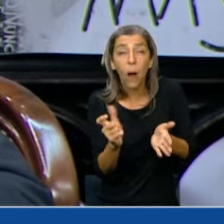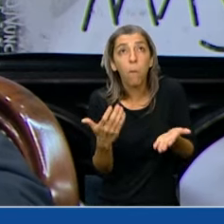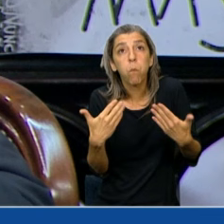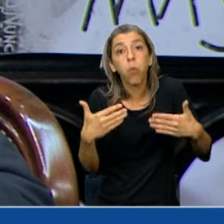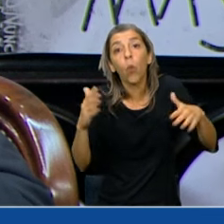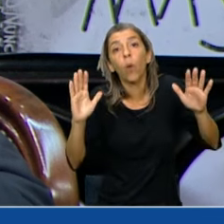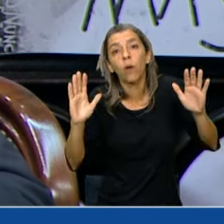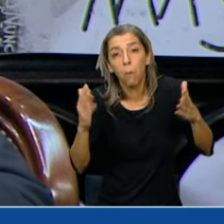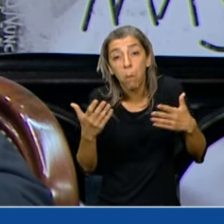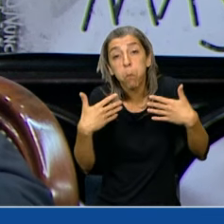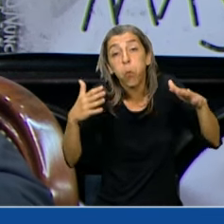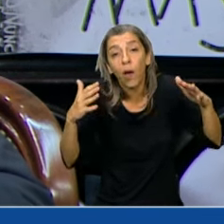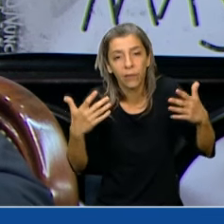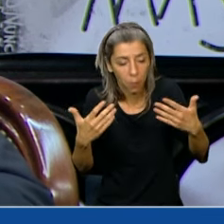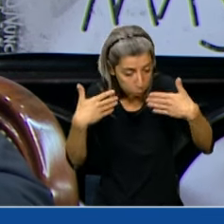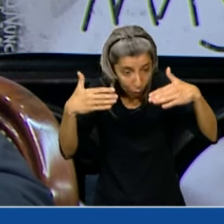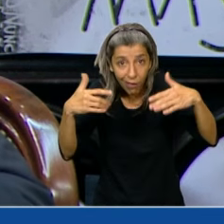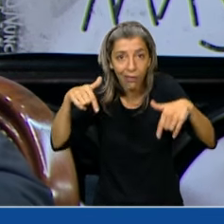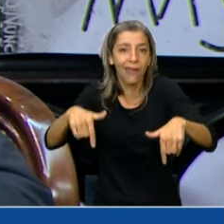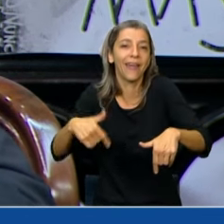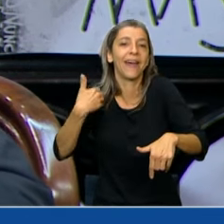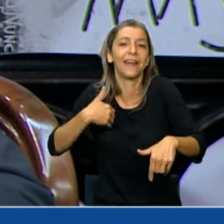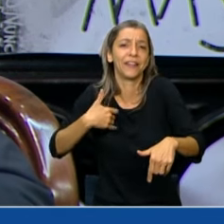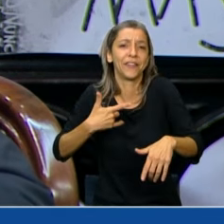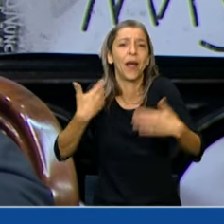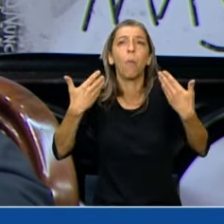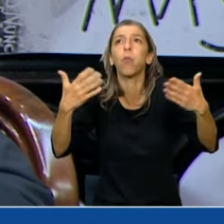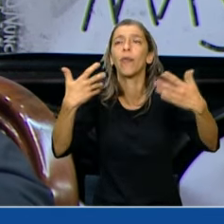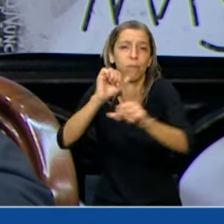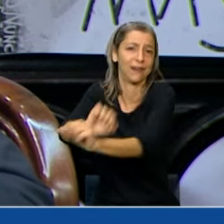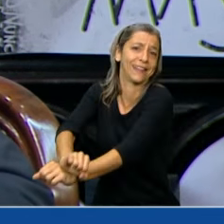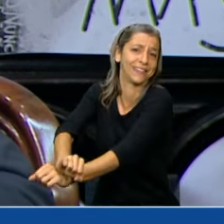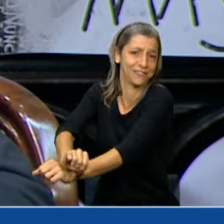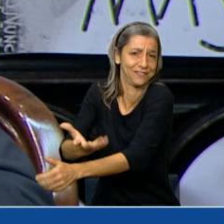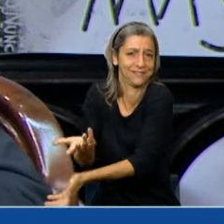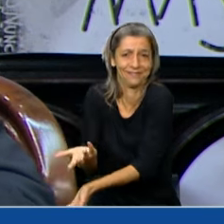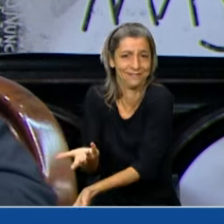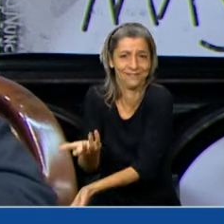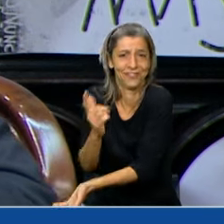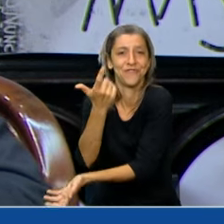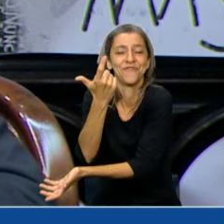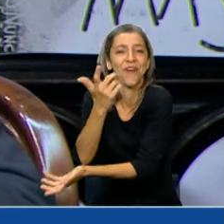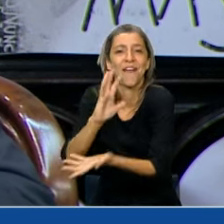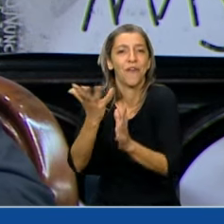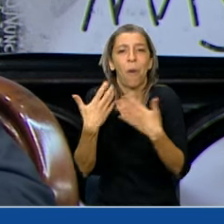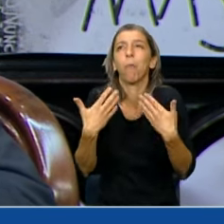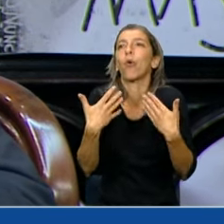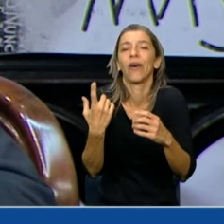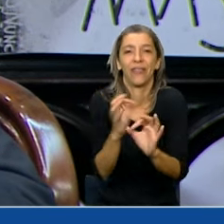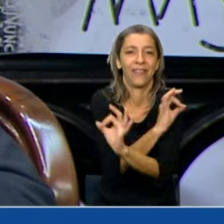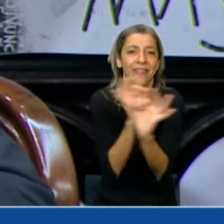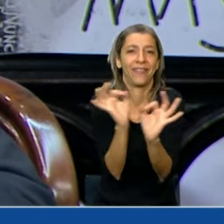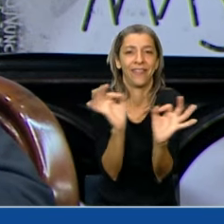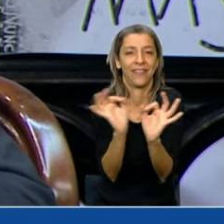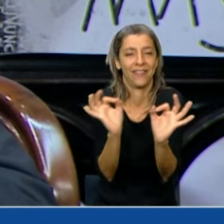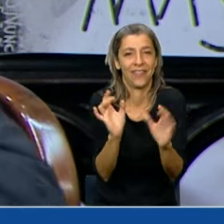está preso en este país para el que va a alquilar no existe pudiendo y todos lo sabemos todo el